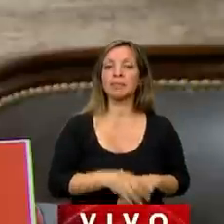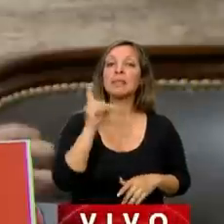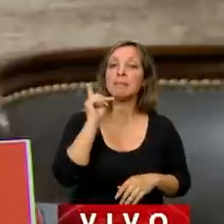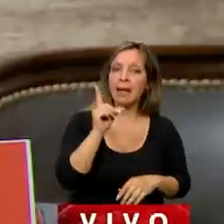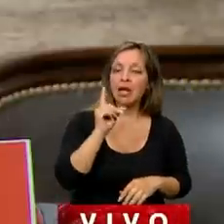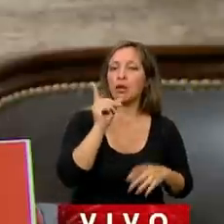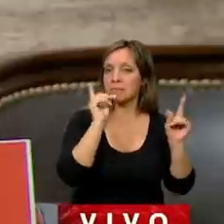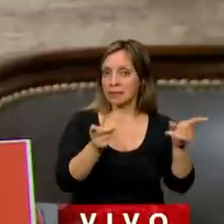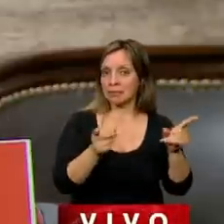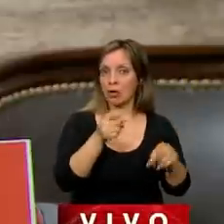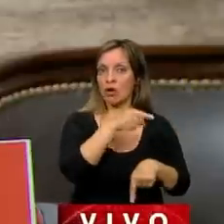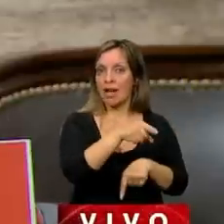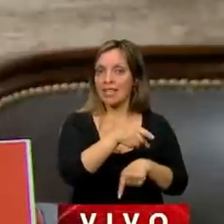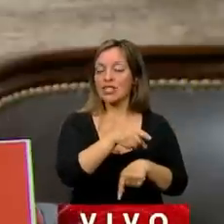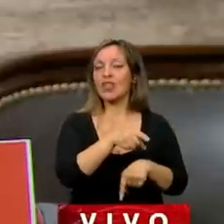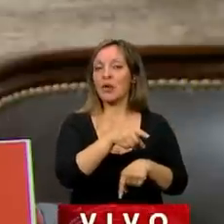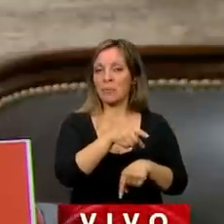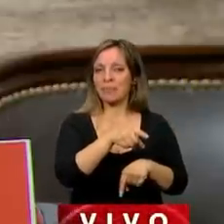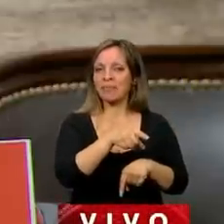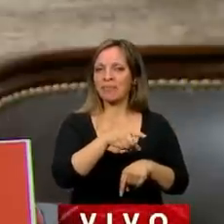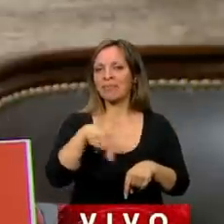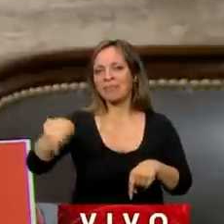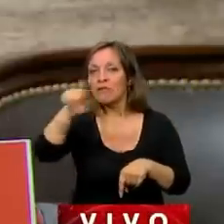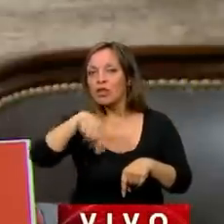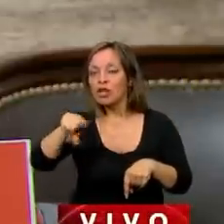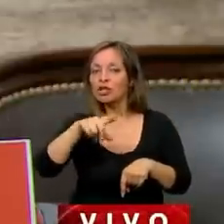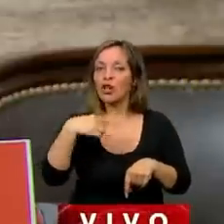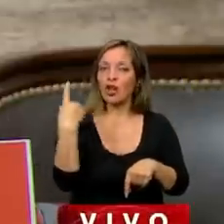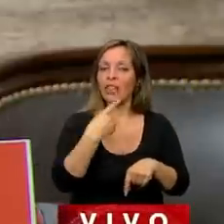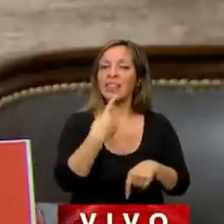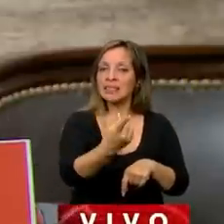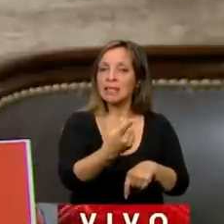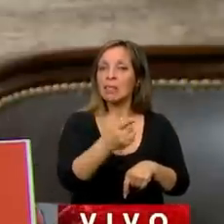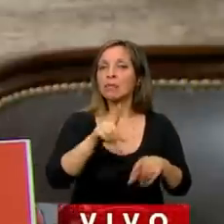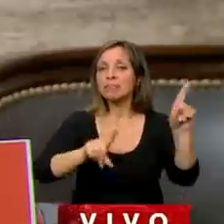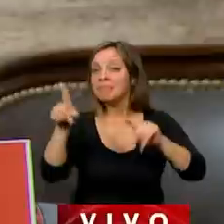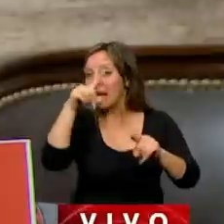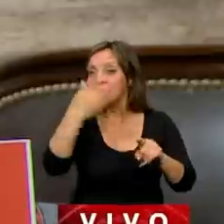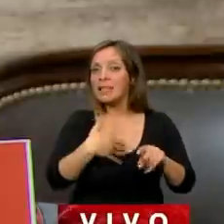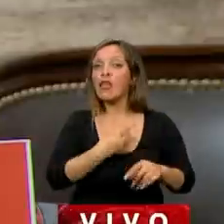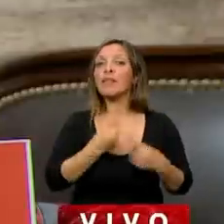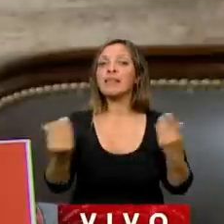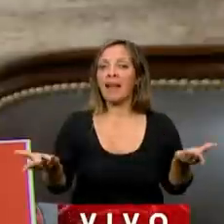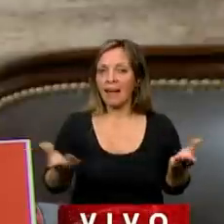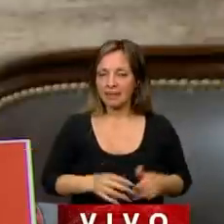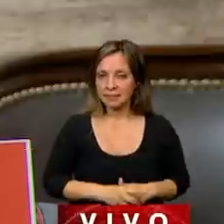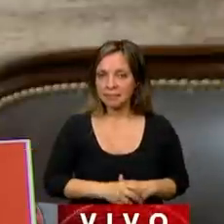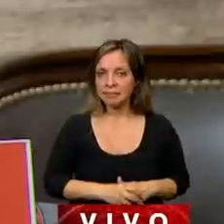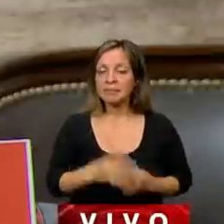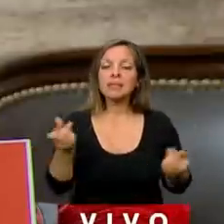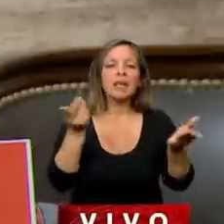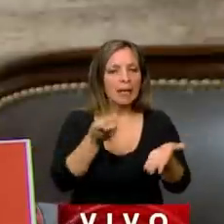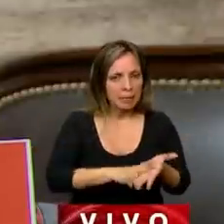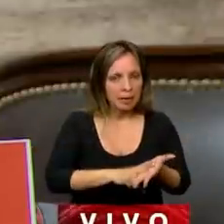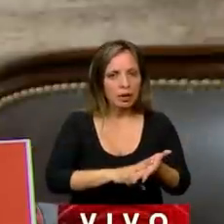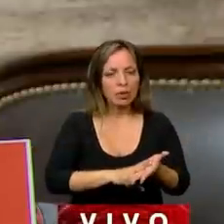justamente esos son los sectores a los cuales nosotros decimos que están ausentes y no se los ha escuchado. Y volvemos a